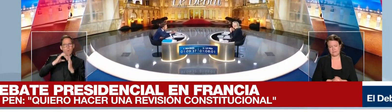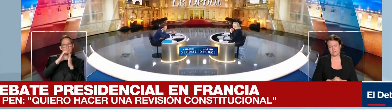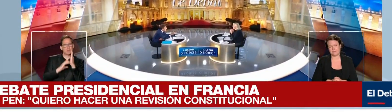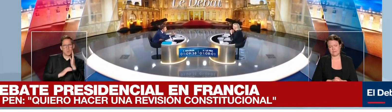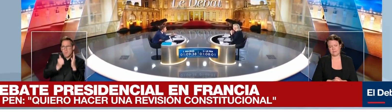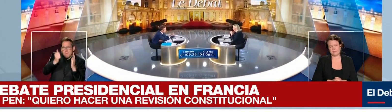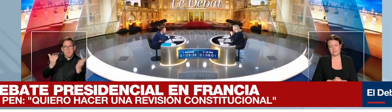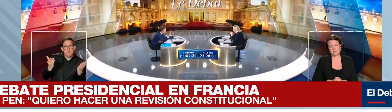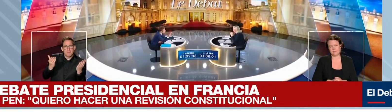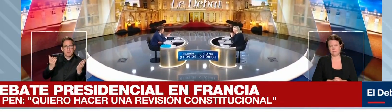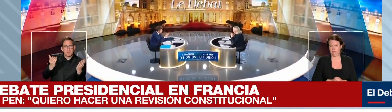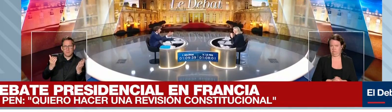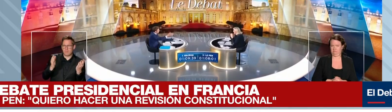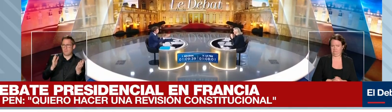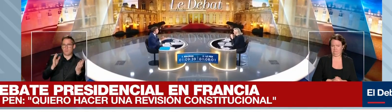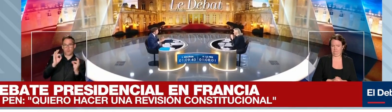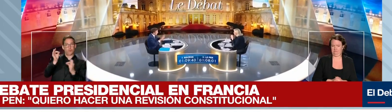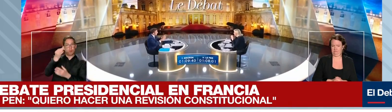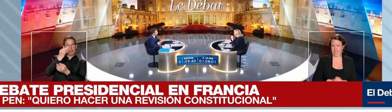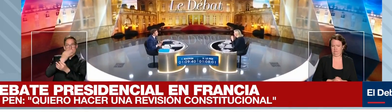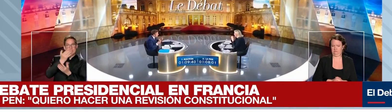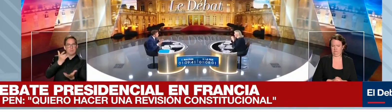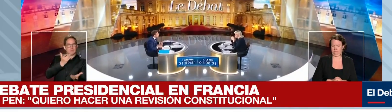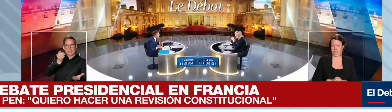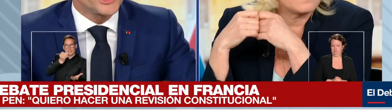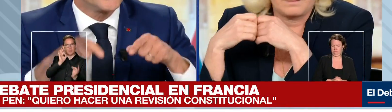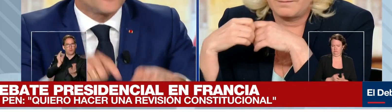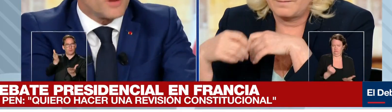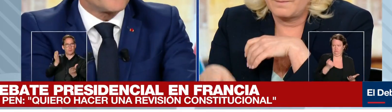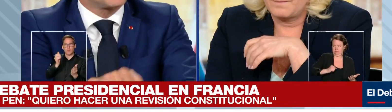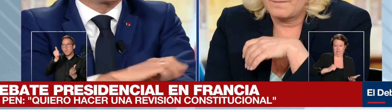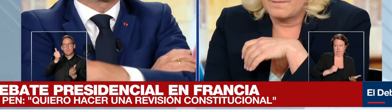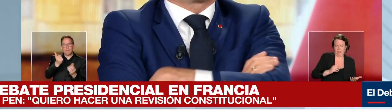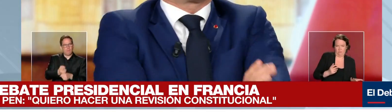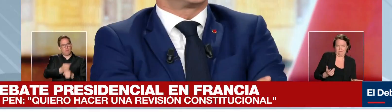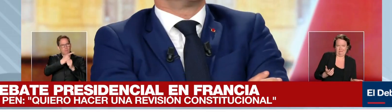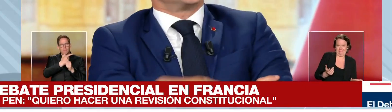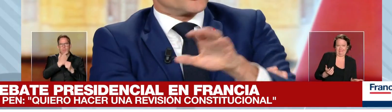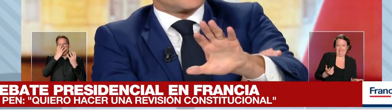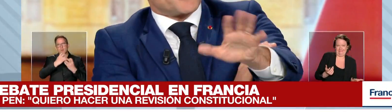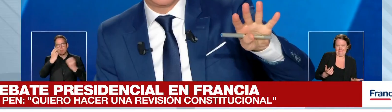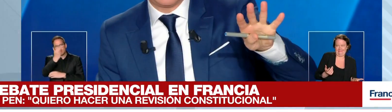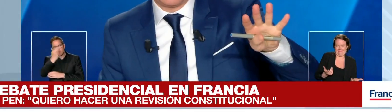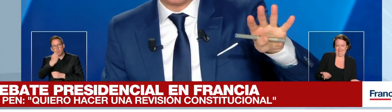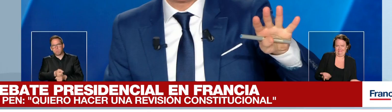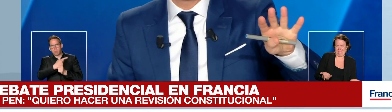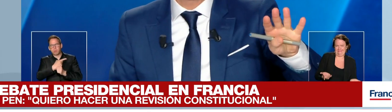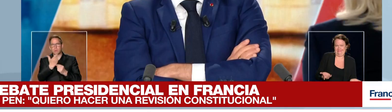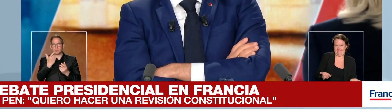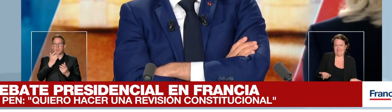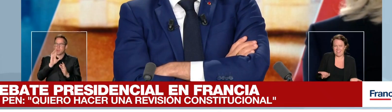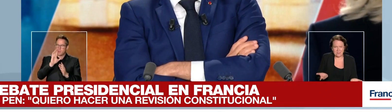respetar la Constitución francesa. ¿Qué? Es exactamente lo que está proponiendo. Es decir, cambiarla sin pasar por la Asamblea Nacional.